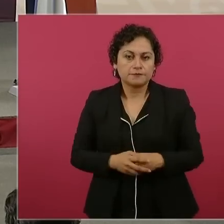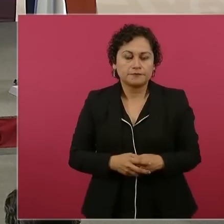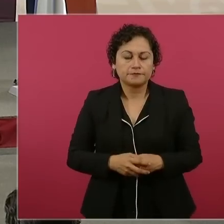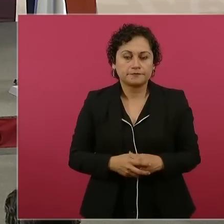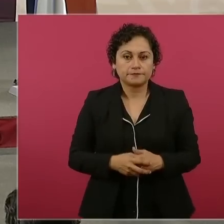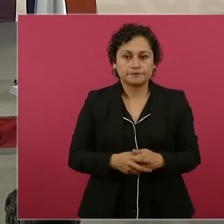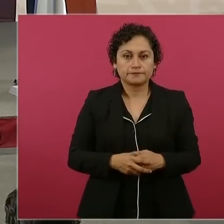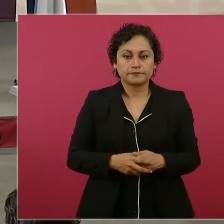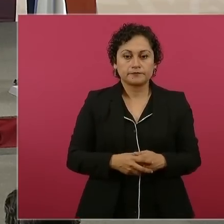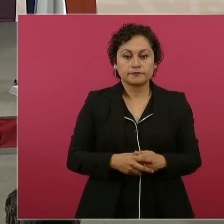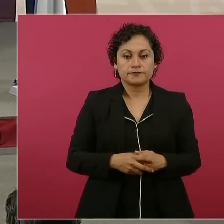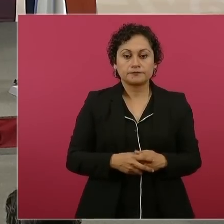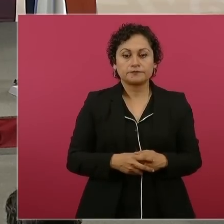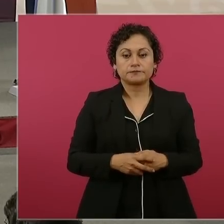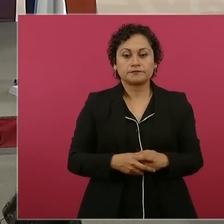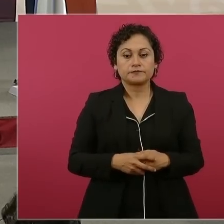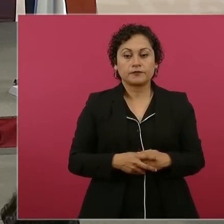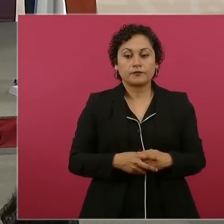Pero